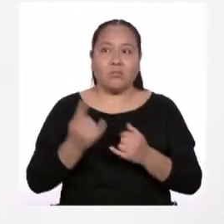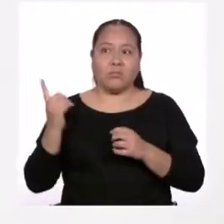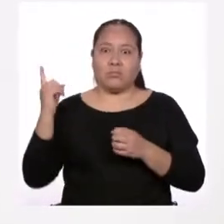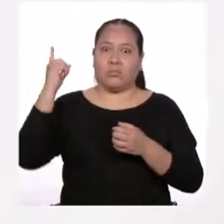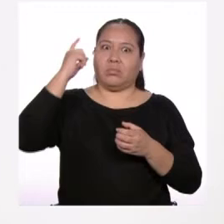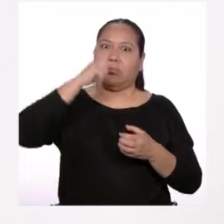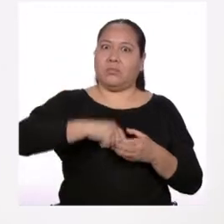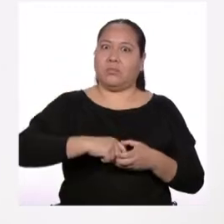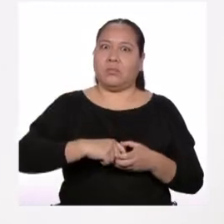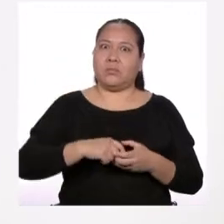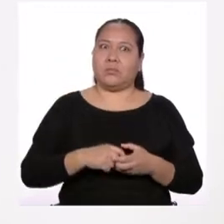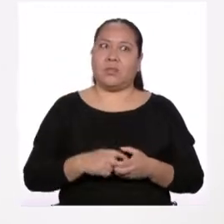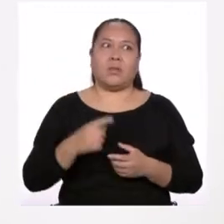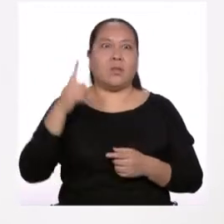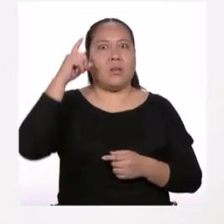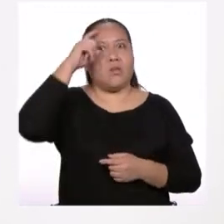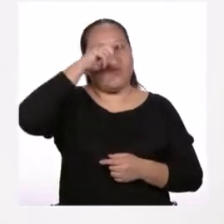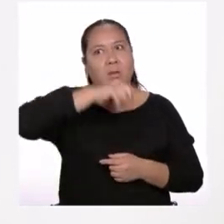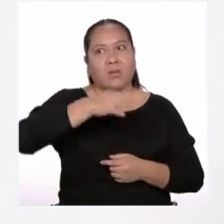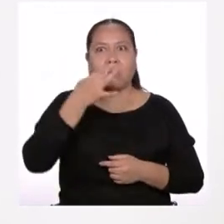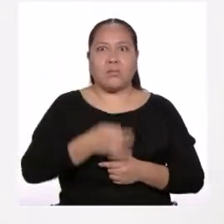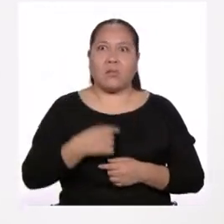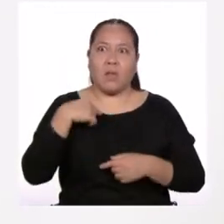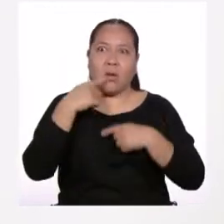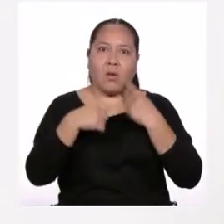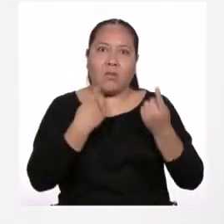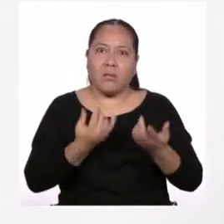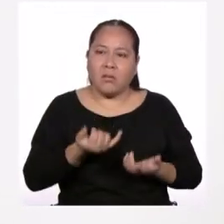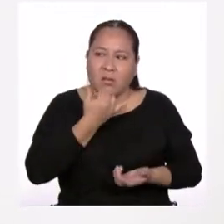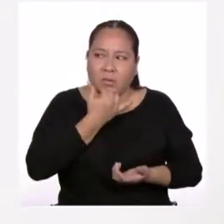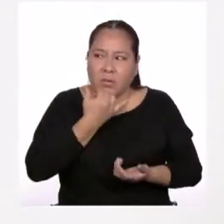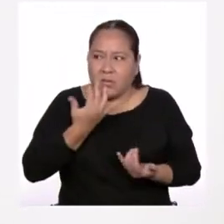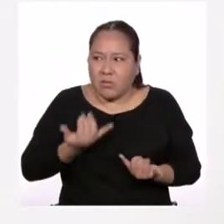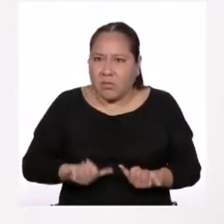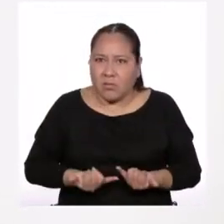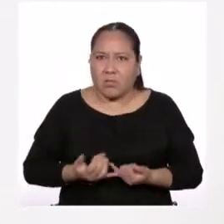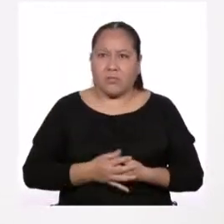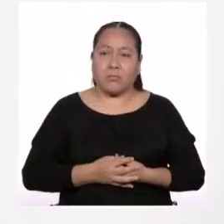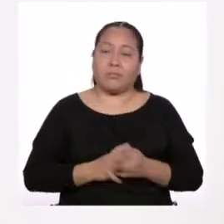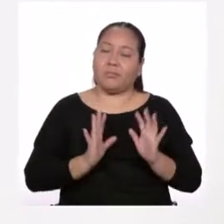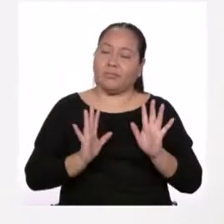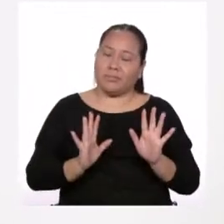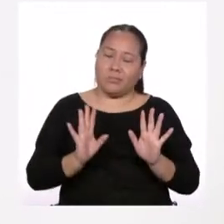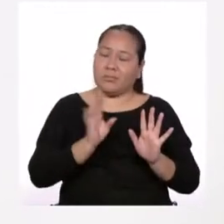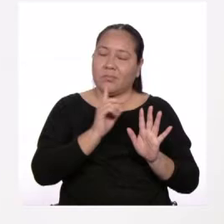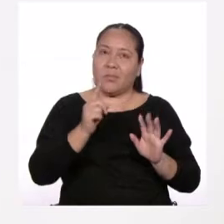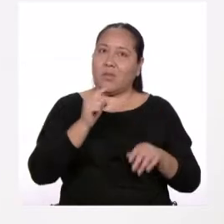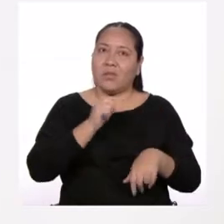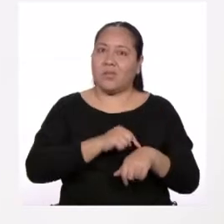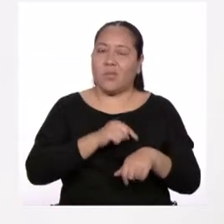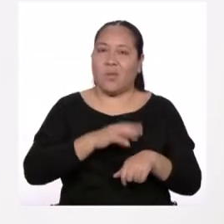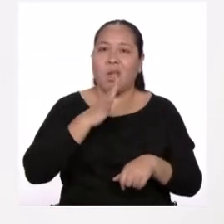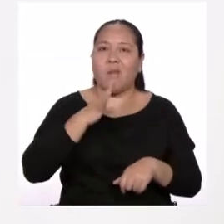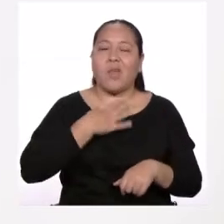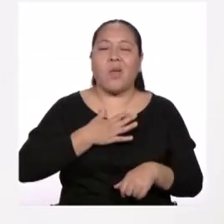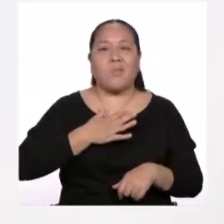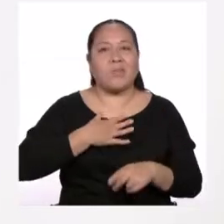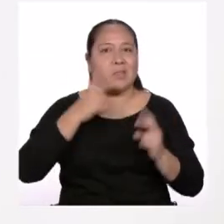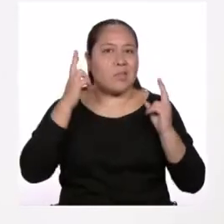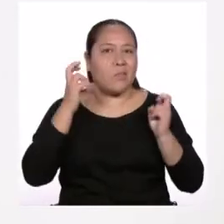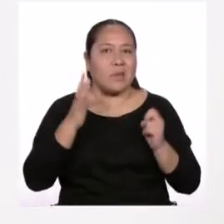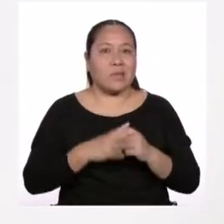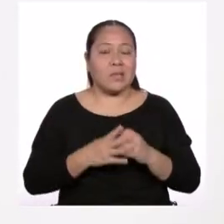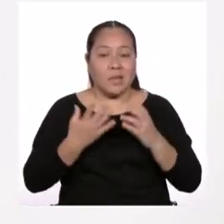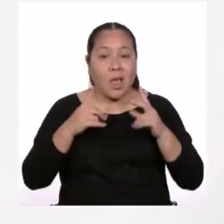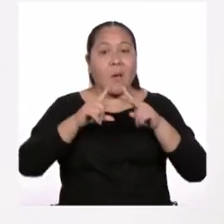sido realmente una odisea. Si les contara todo lo que me pasó. Pero bueno, no es momento de hablar de mis cosas, sino de empezar con